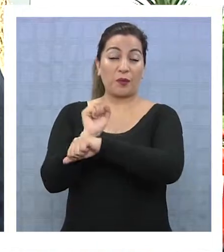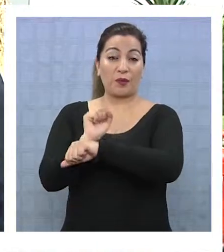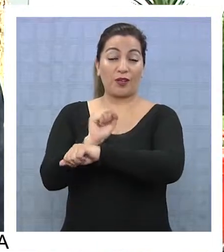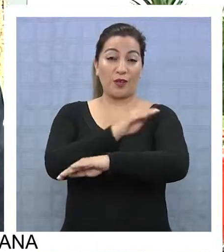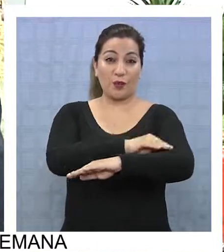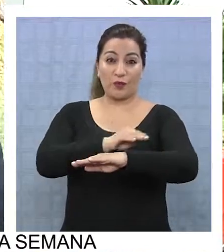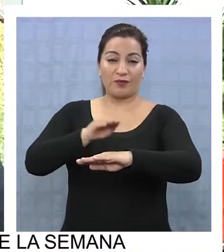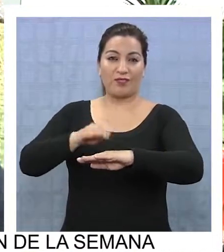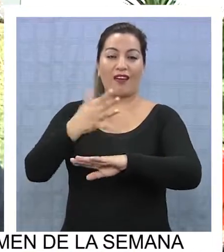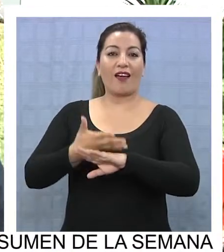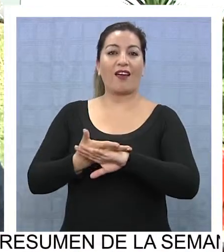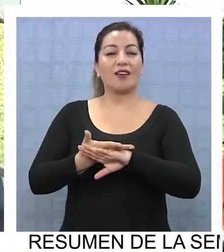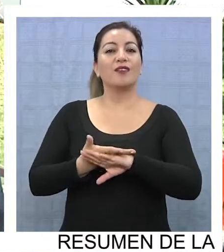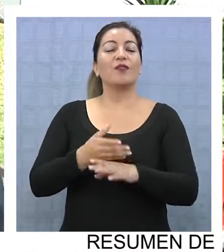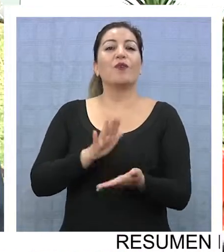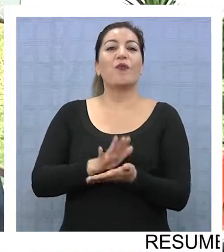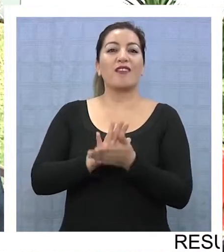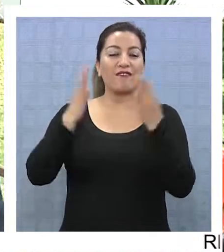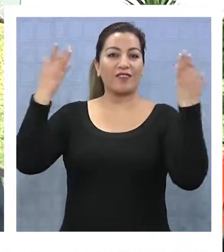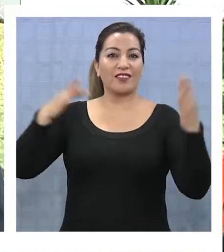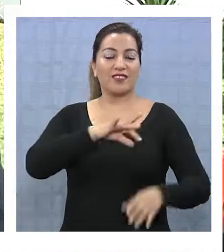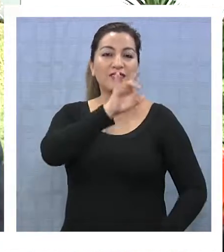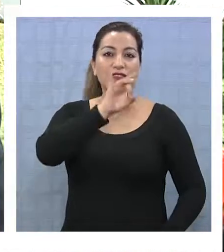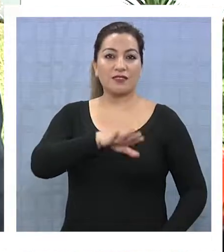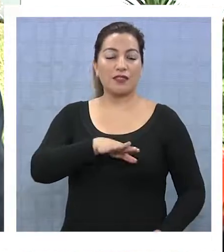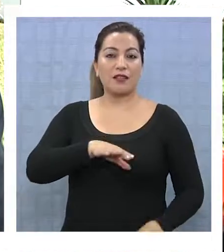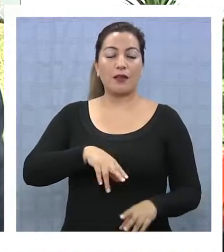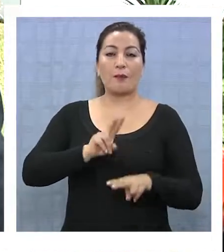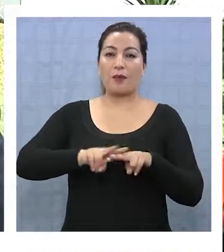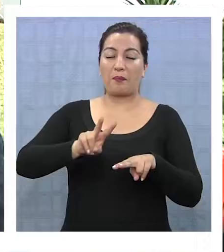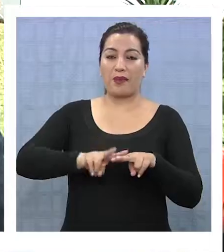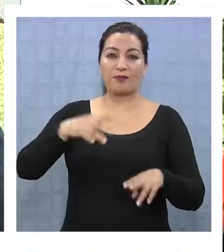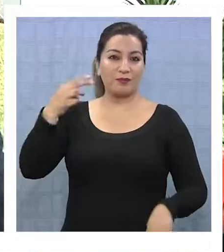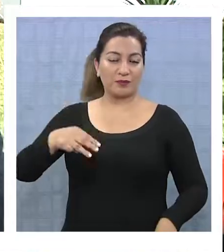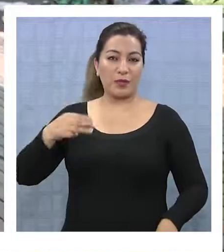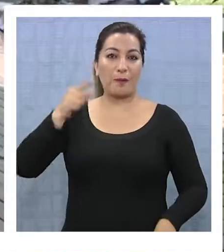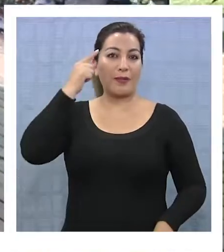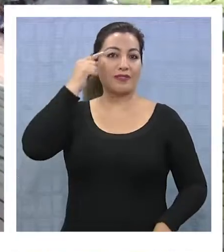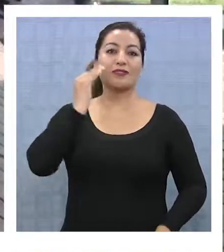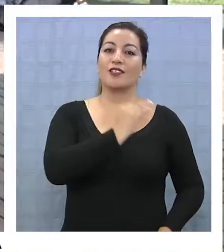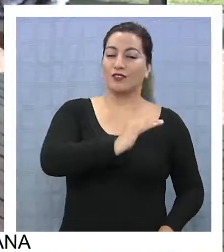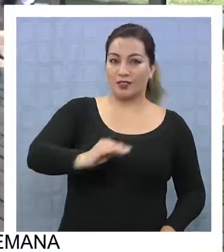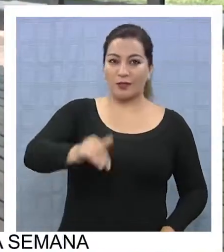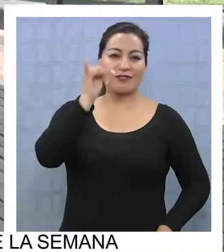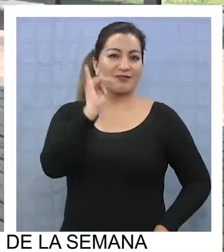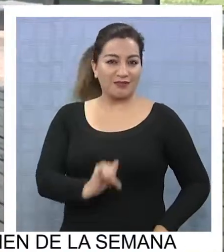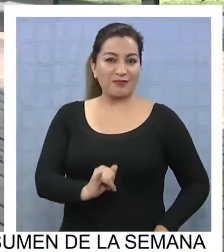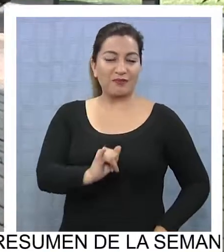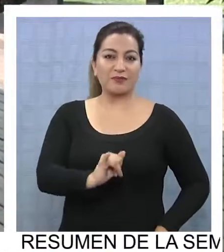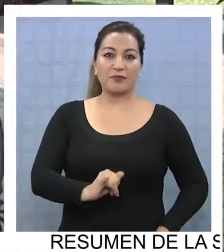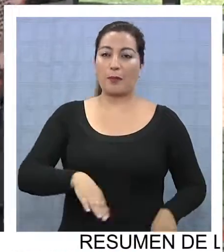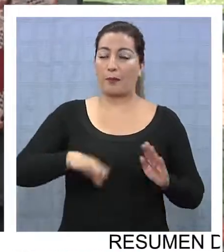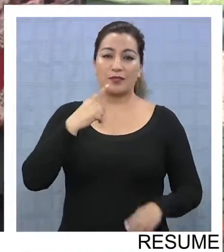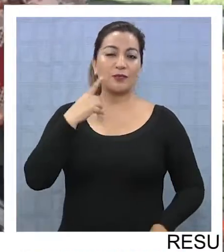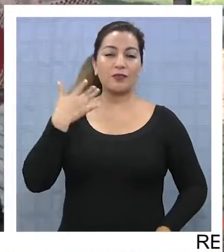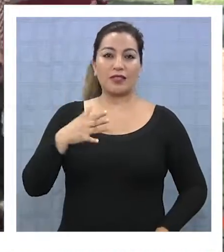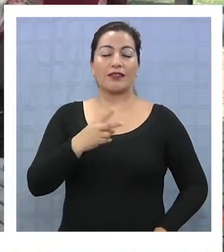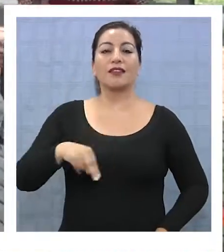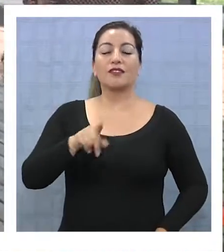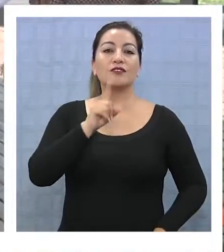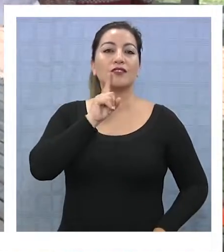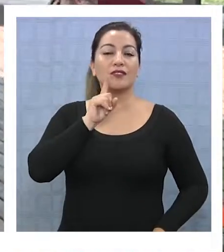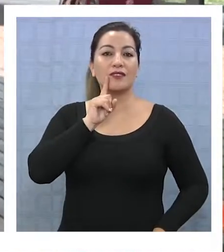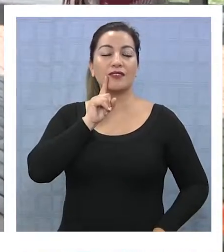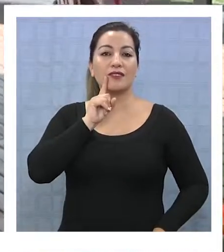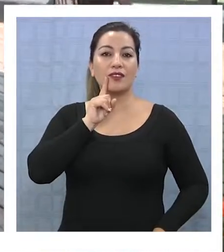Unión, que hay una fiesta de la chilenidad organizada por la Municipalidad. Pensar en los más pequeñitos siempre, ya lo más importante que tenemos